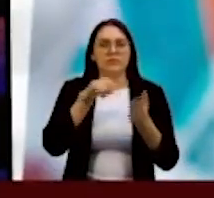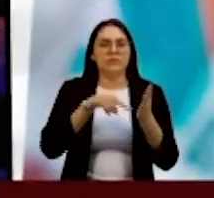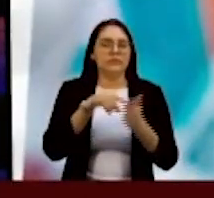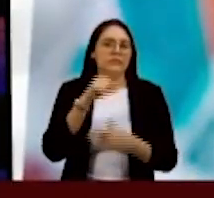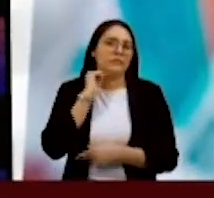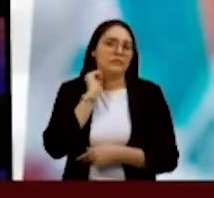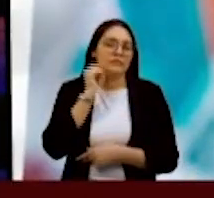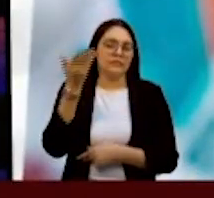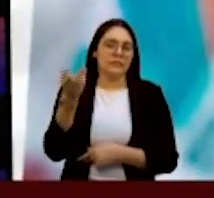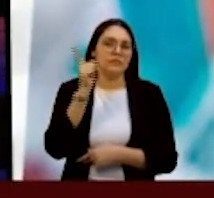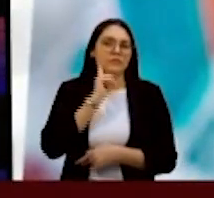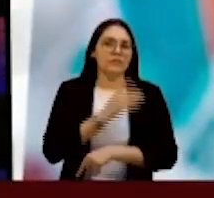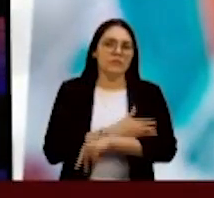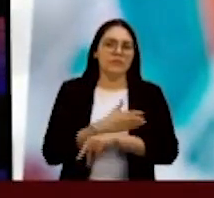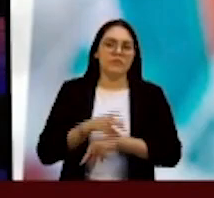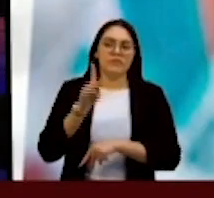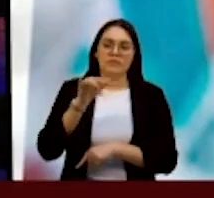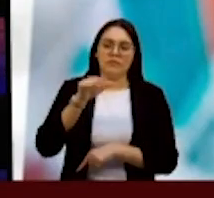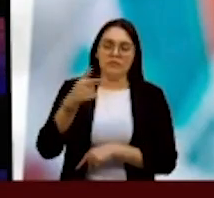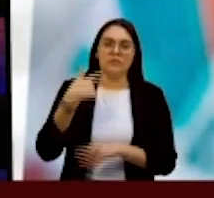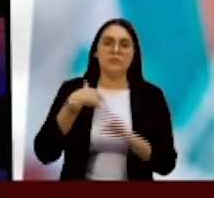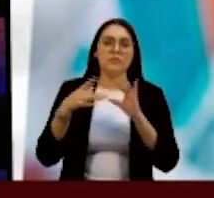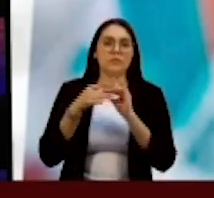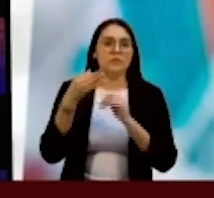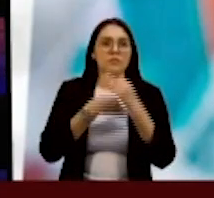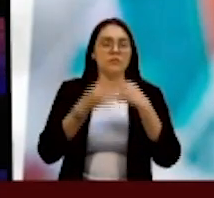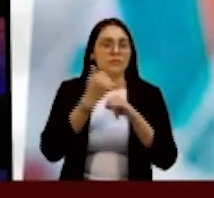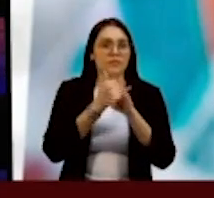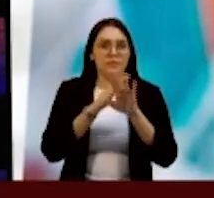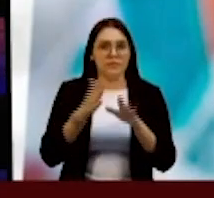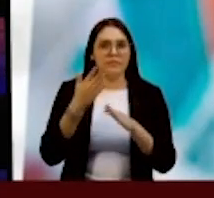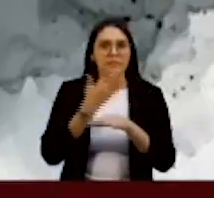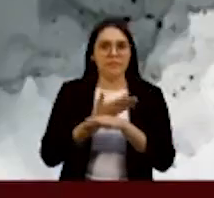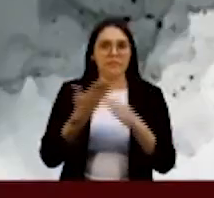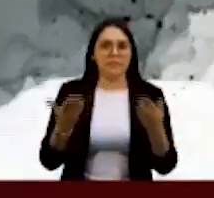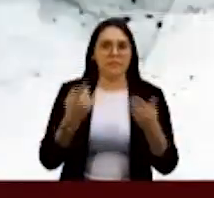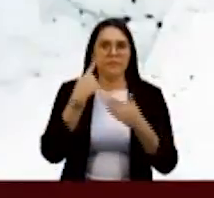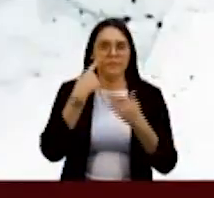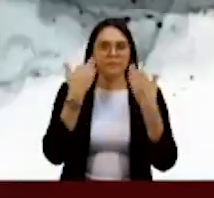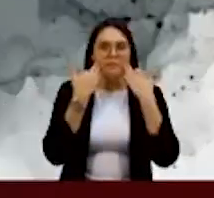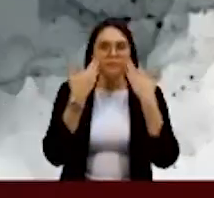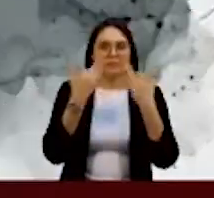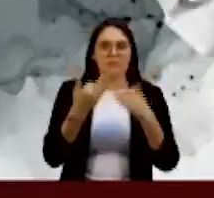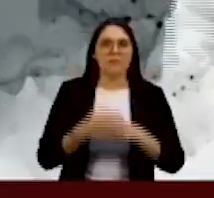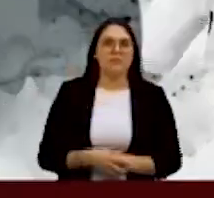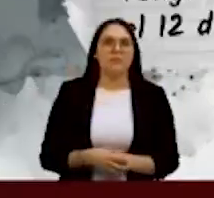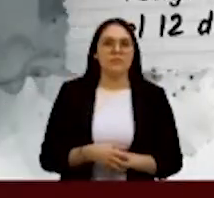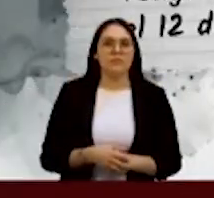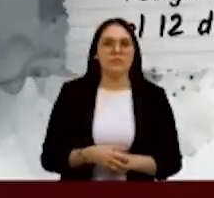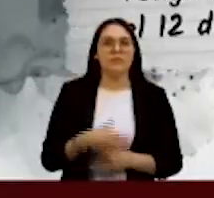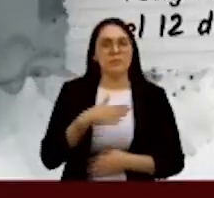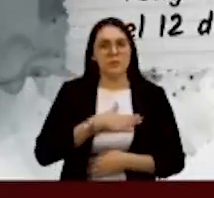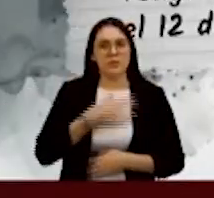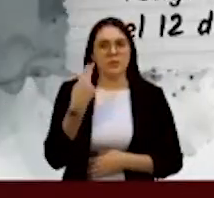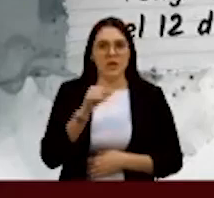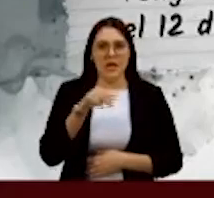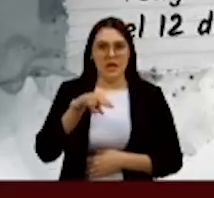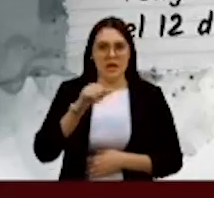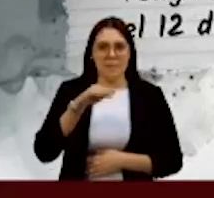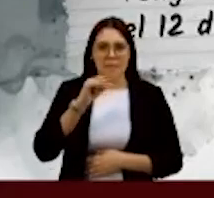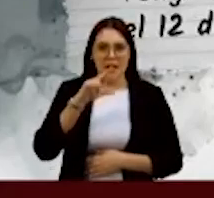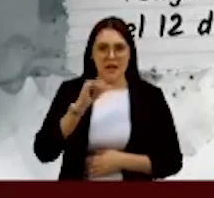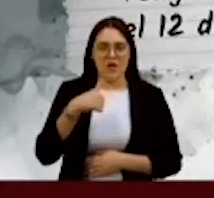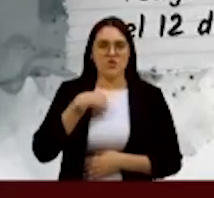Palacios nos tiene todos los detalles de estos trabajos. Aquí los tiene. Soy Ana María N. Tengo